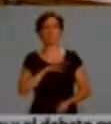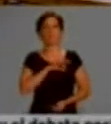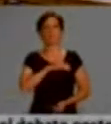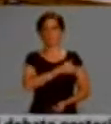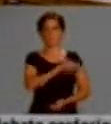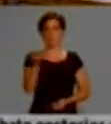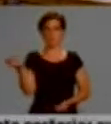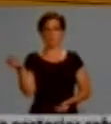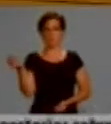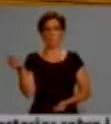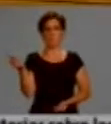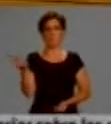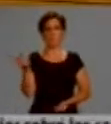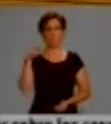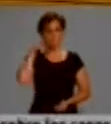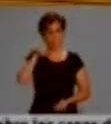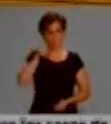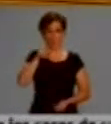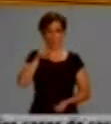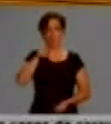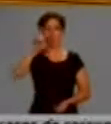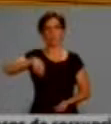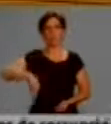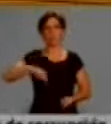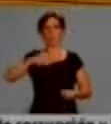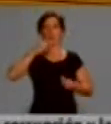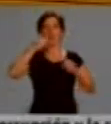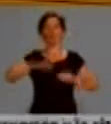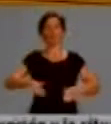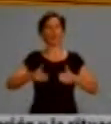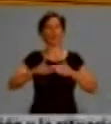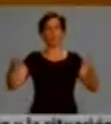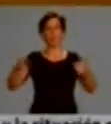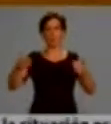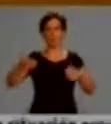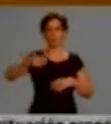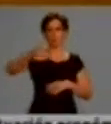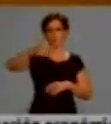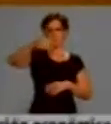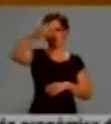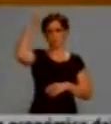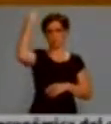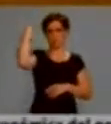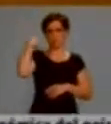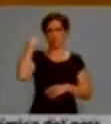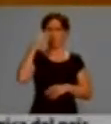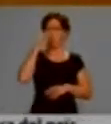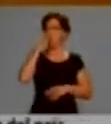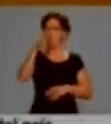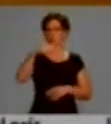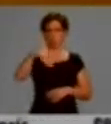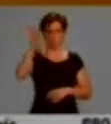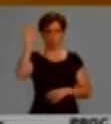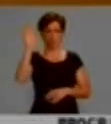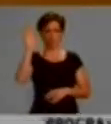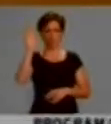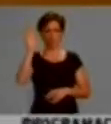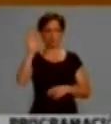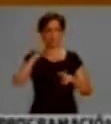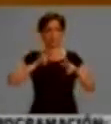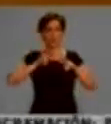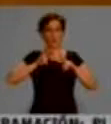Señorías, esta es una historia que comenzó hace más de 4 años,